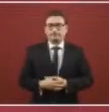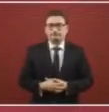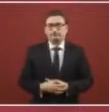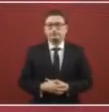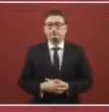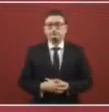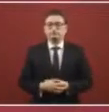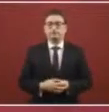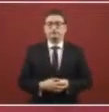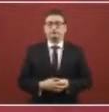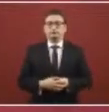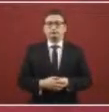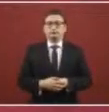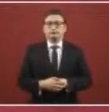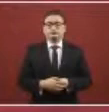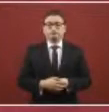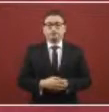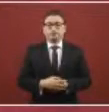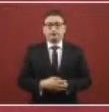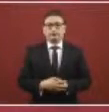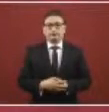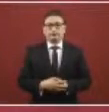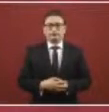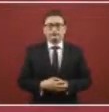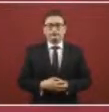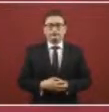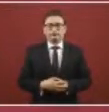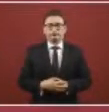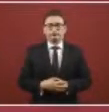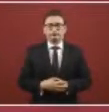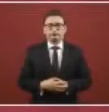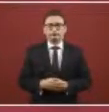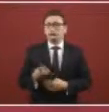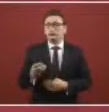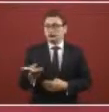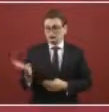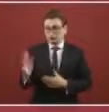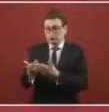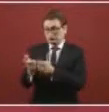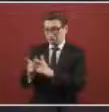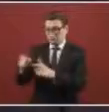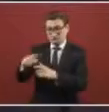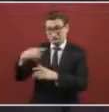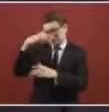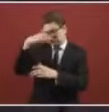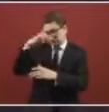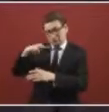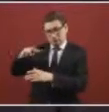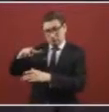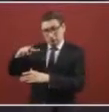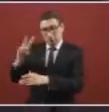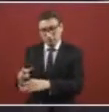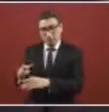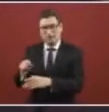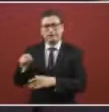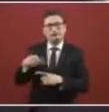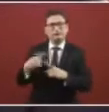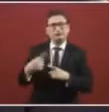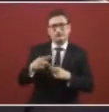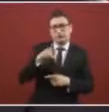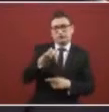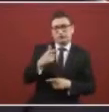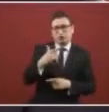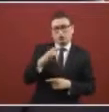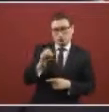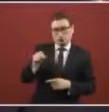de verdad este pseudo expertos en este caso los pedagogos que son